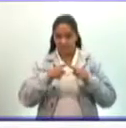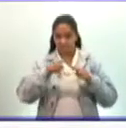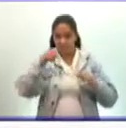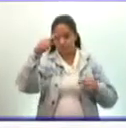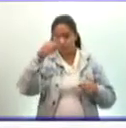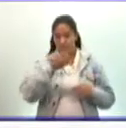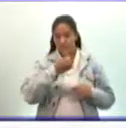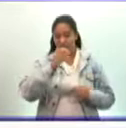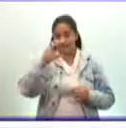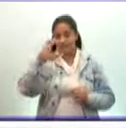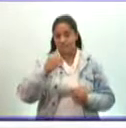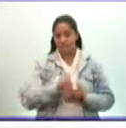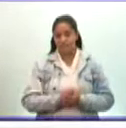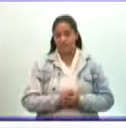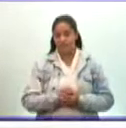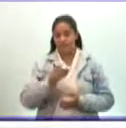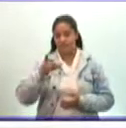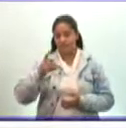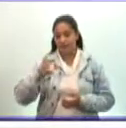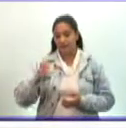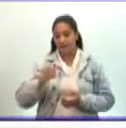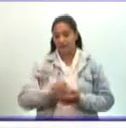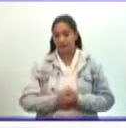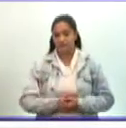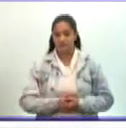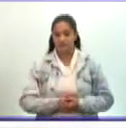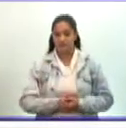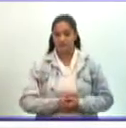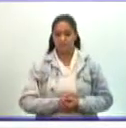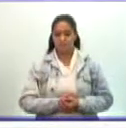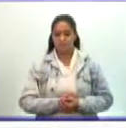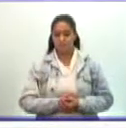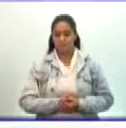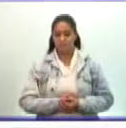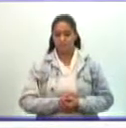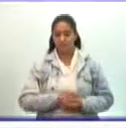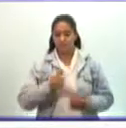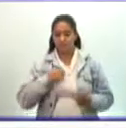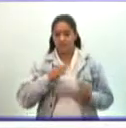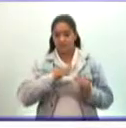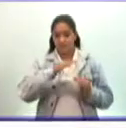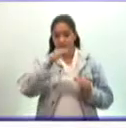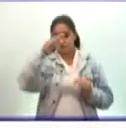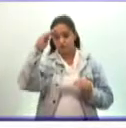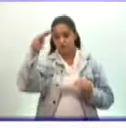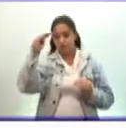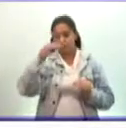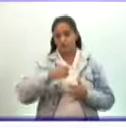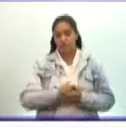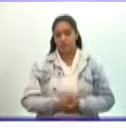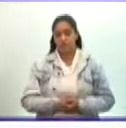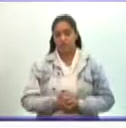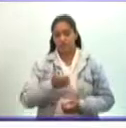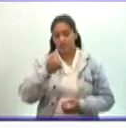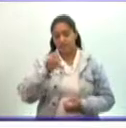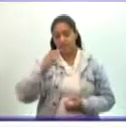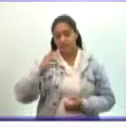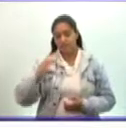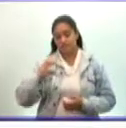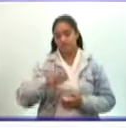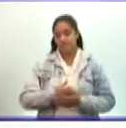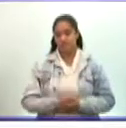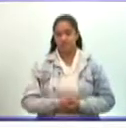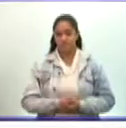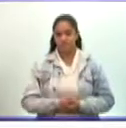del segmento DC, que están sobre el segmento AC,